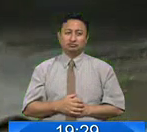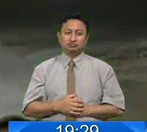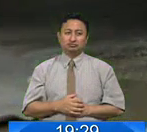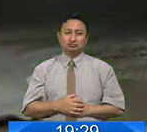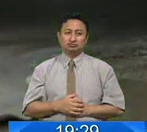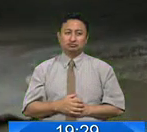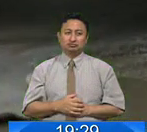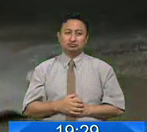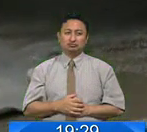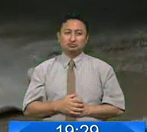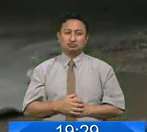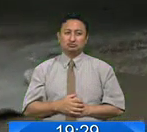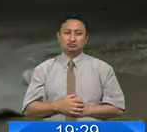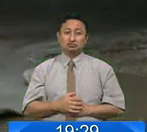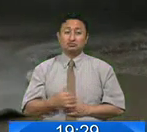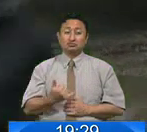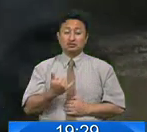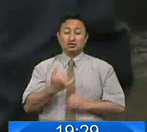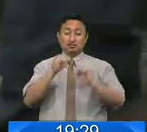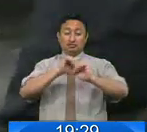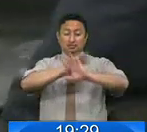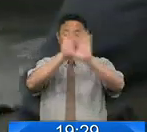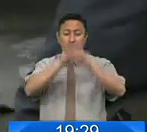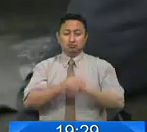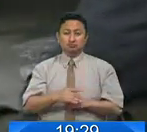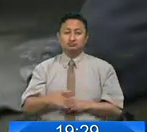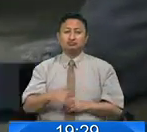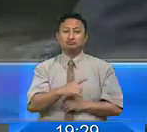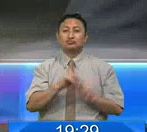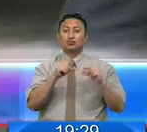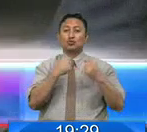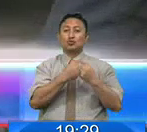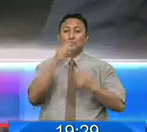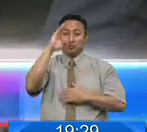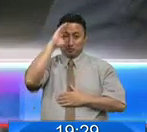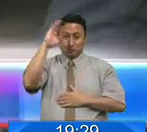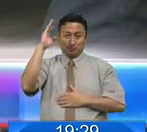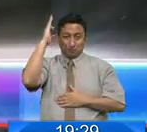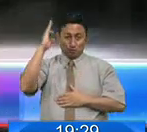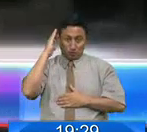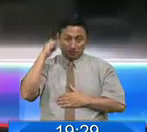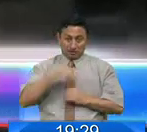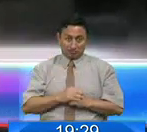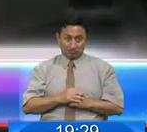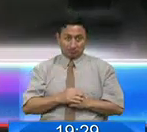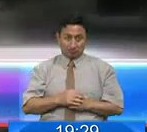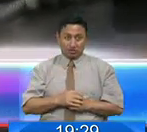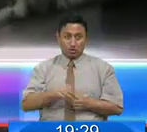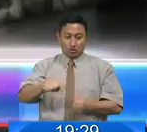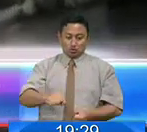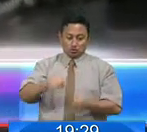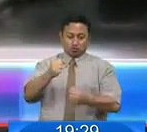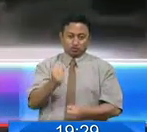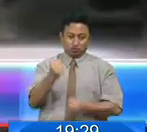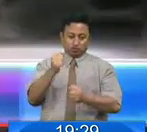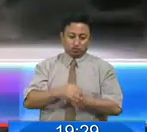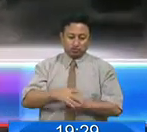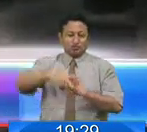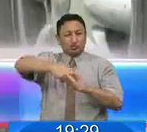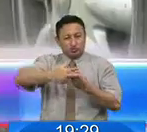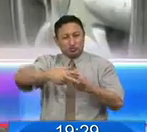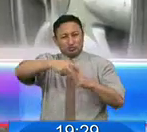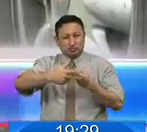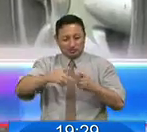un intenso movimiento se registró esta mañana en la jefatura antinarcóticos de la provincia del carchi herramientas como voladora barras llaves